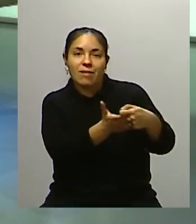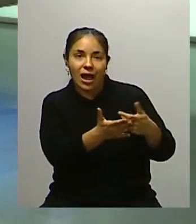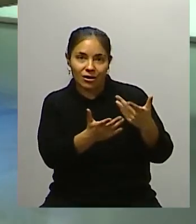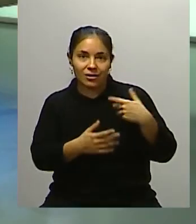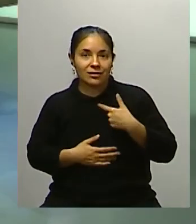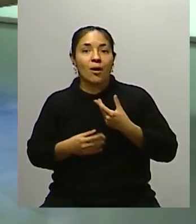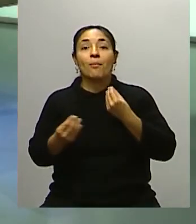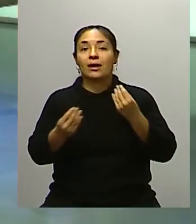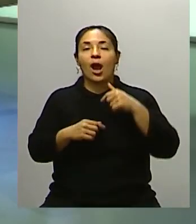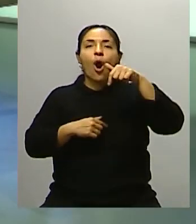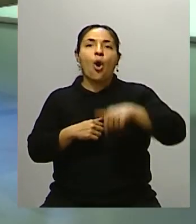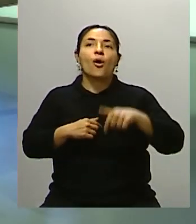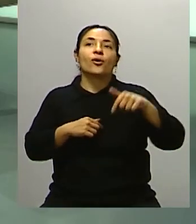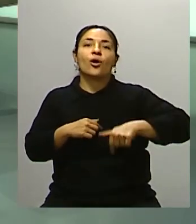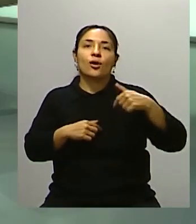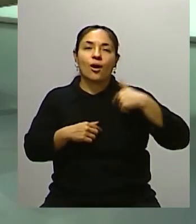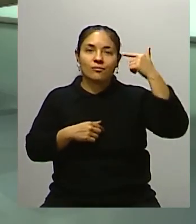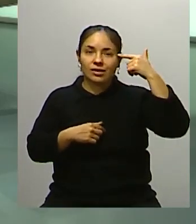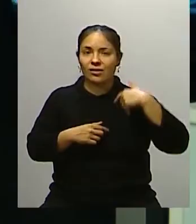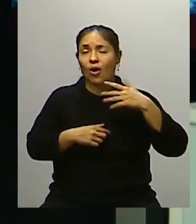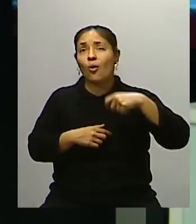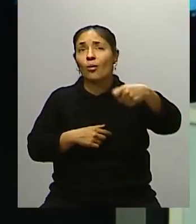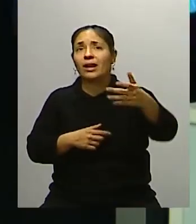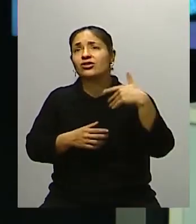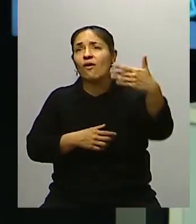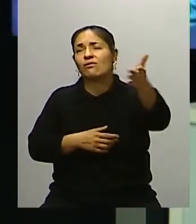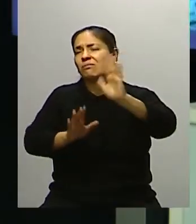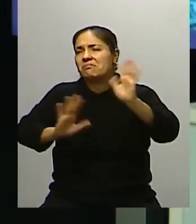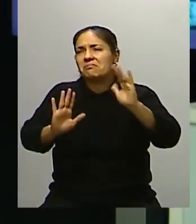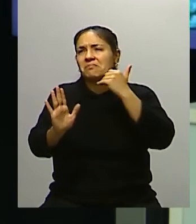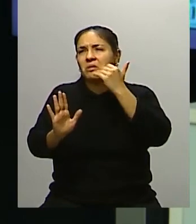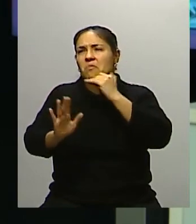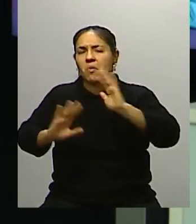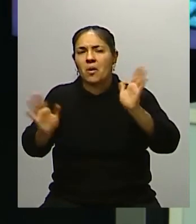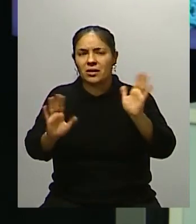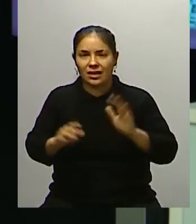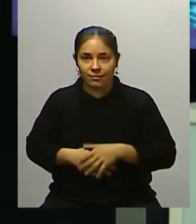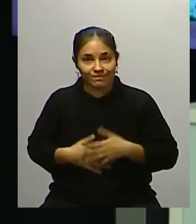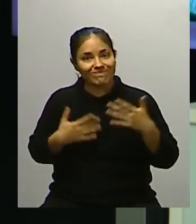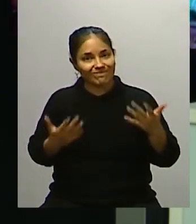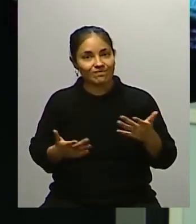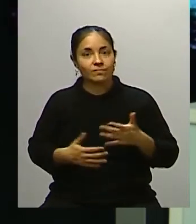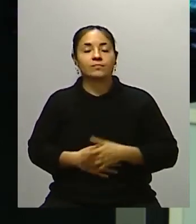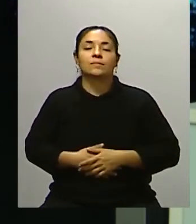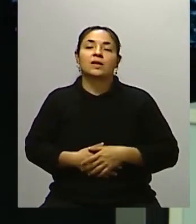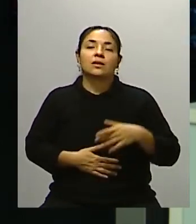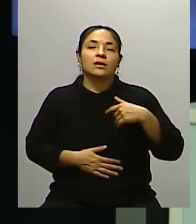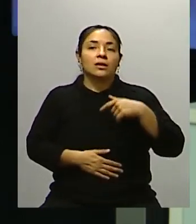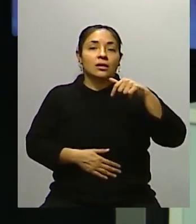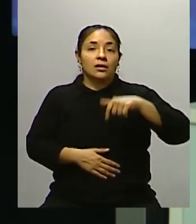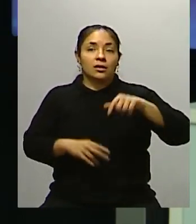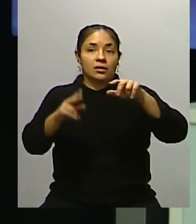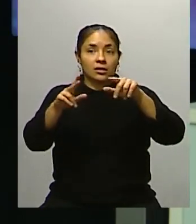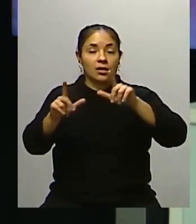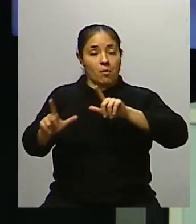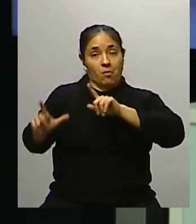ahora. Y cuando me jubile, no sé, veré qué pasa más adelante. Claro, sin tener esa proyección de pensar para el futuro. Melina, vamos a repasar algunas